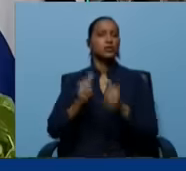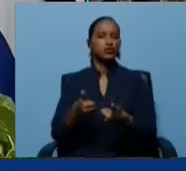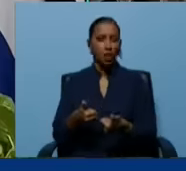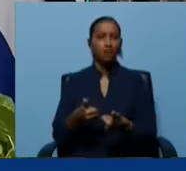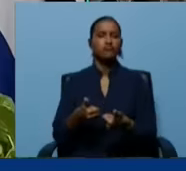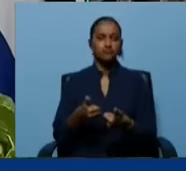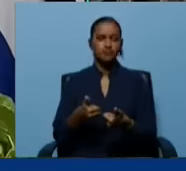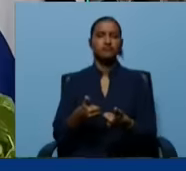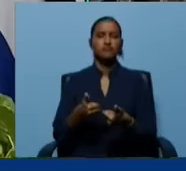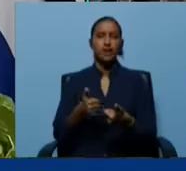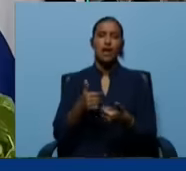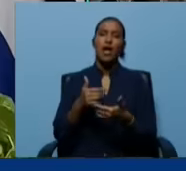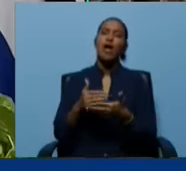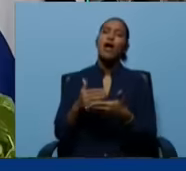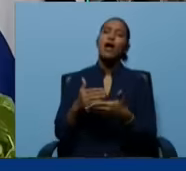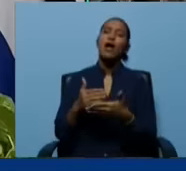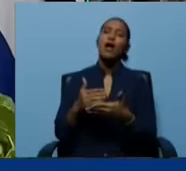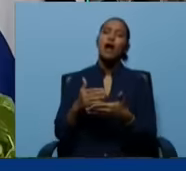1933, hasta el año